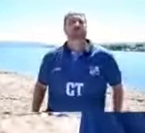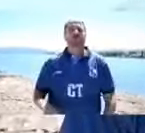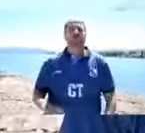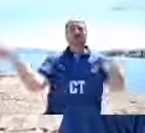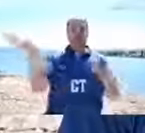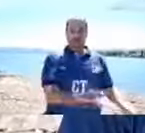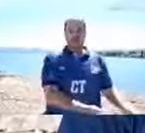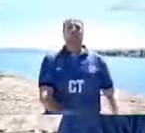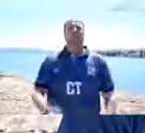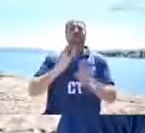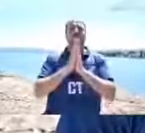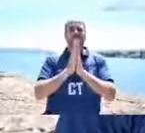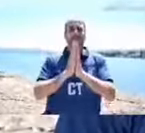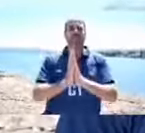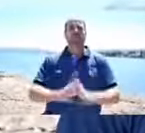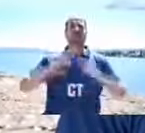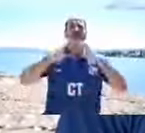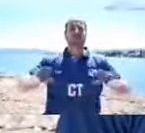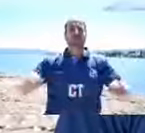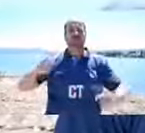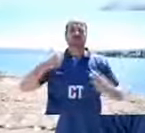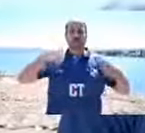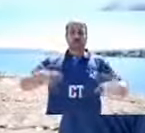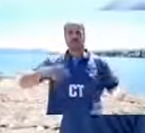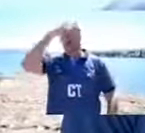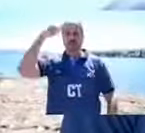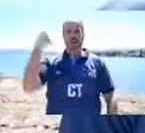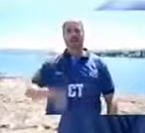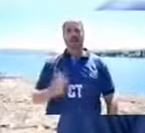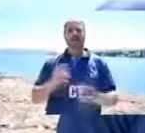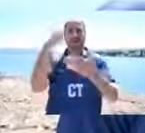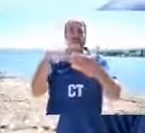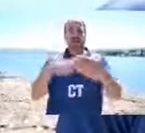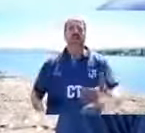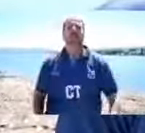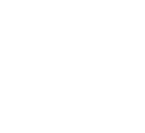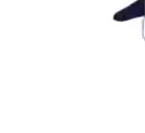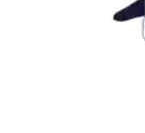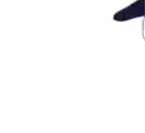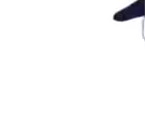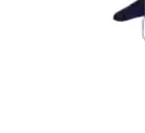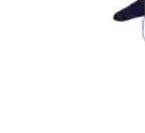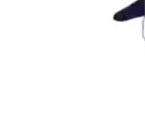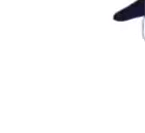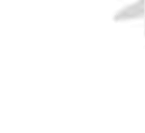viajar. Esperamos que el Estado Nacional revea la decisión tomada.